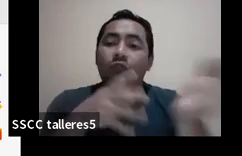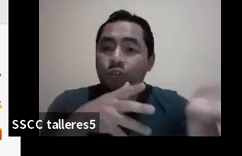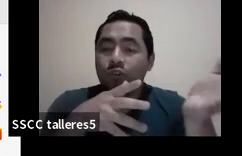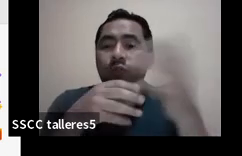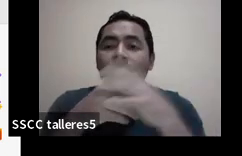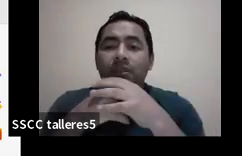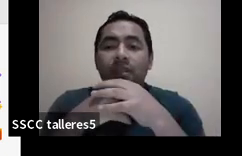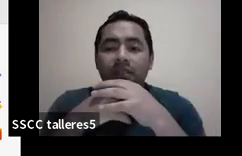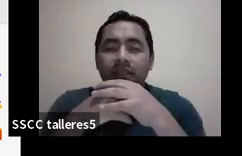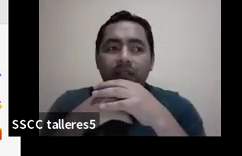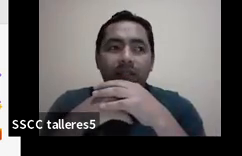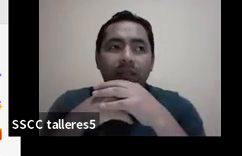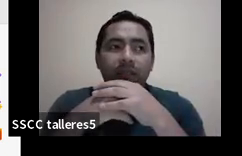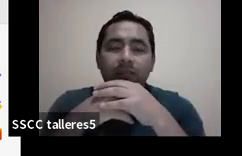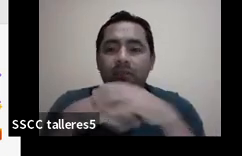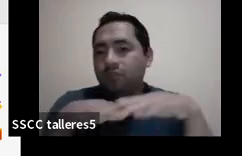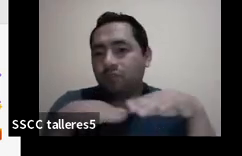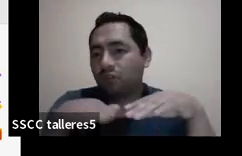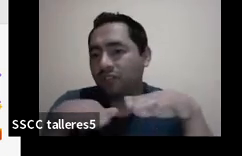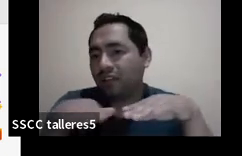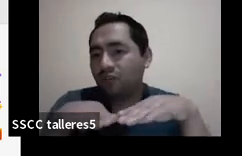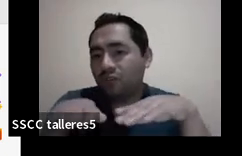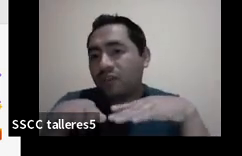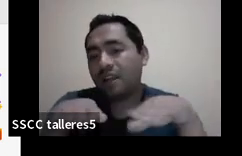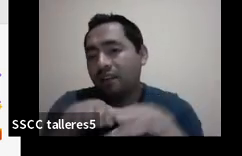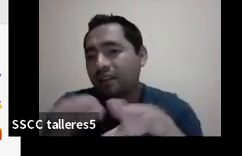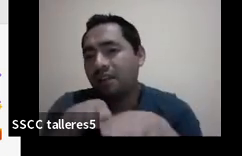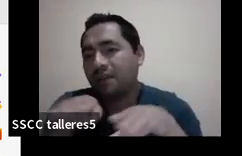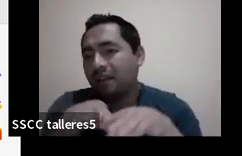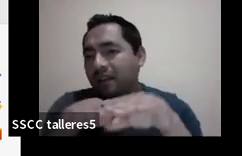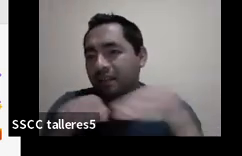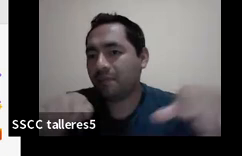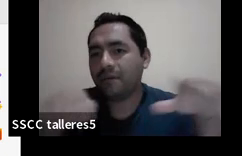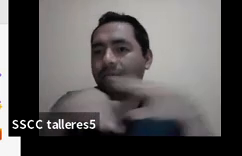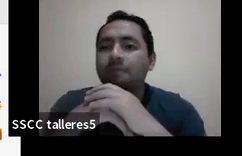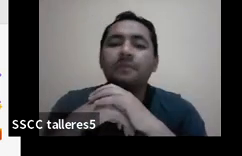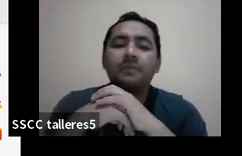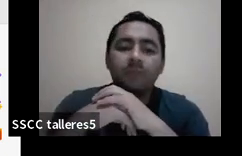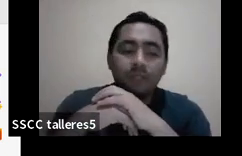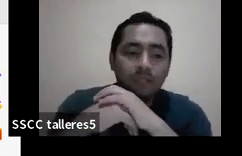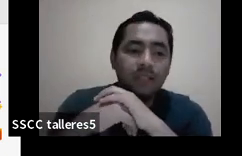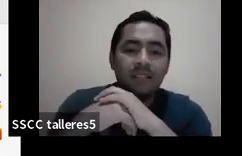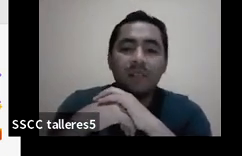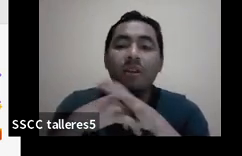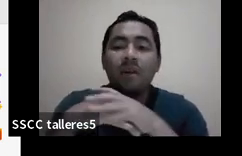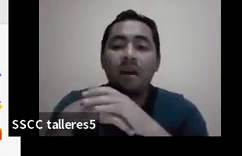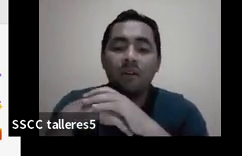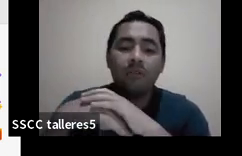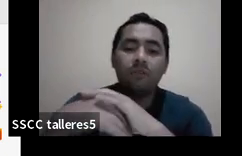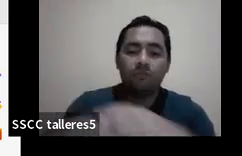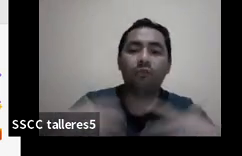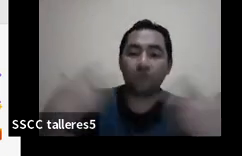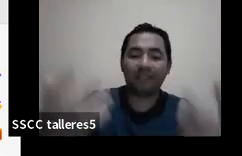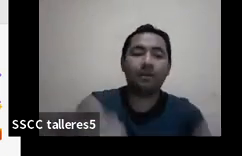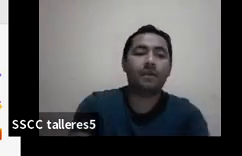En el caso de los sordos, pues, solo se quedan con secundaria y ahí van a quedar siempre. Entonces, ese es el problema